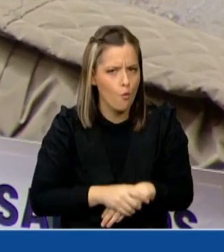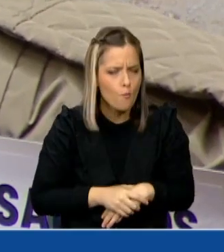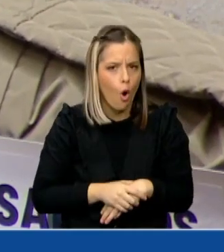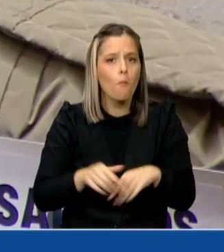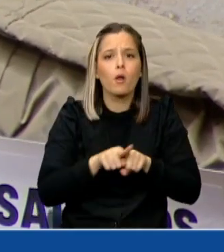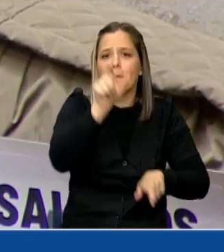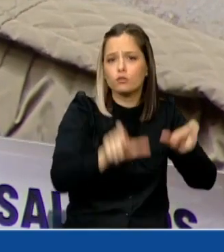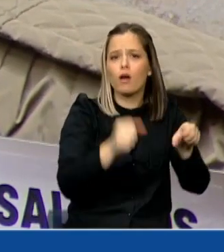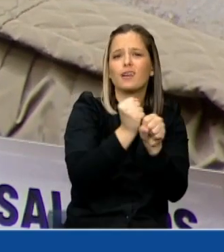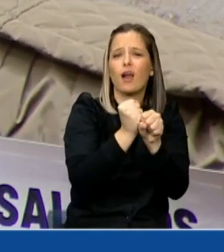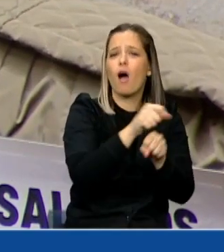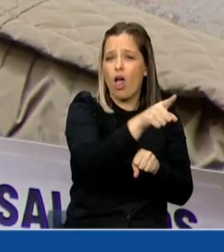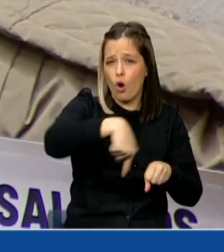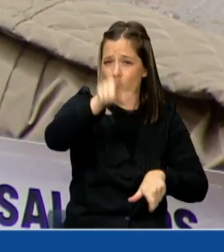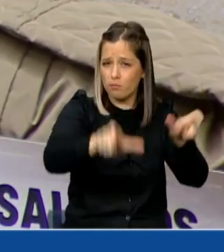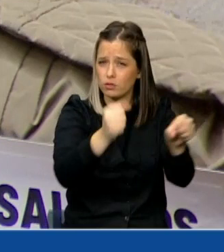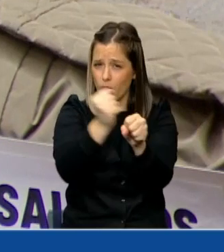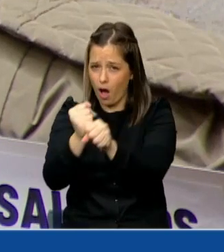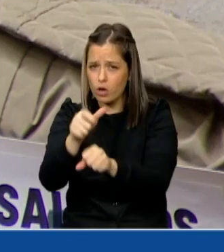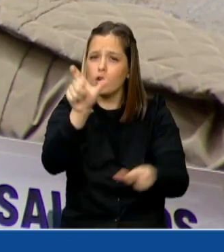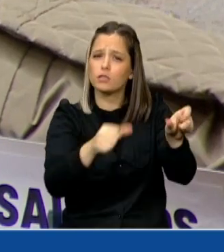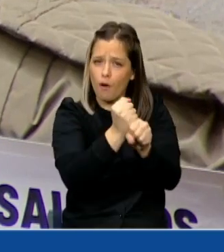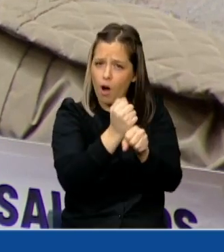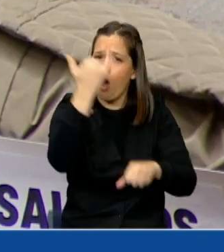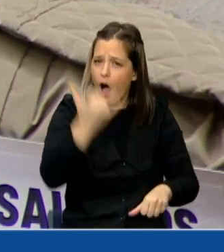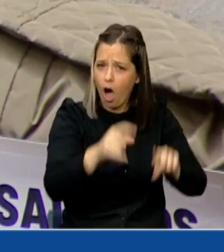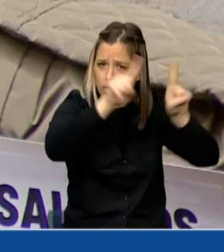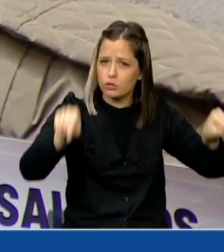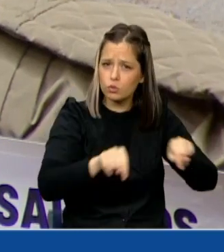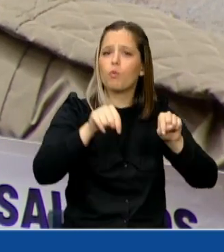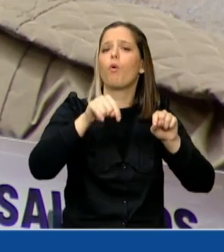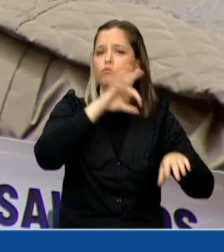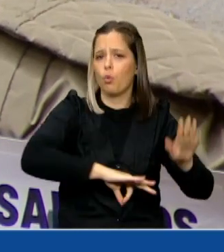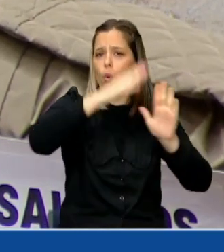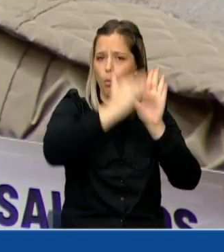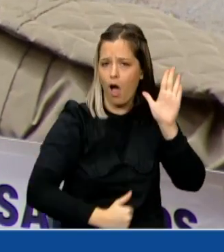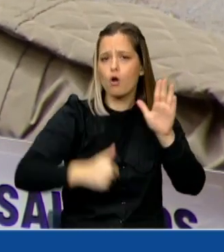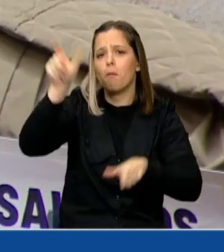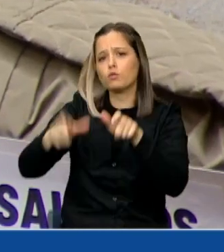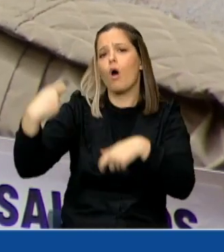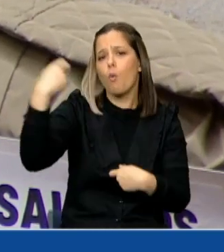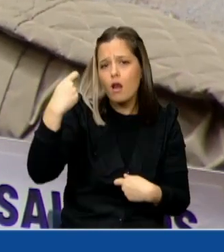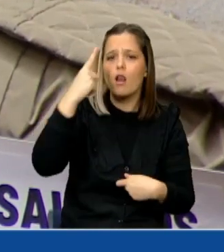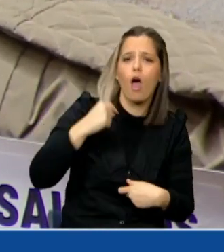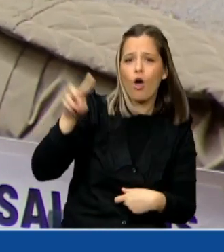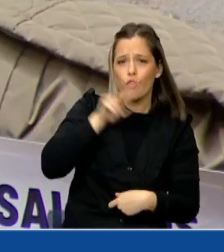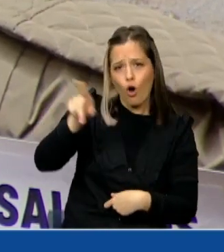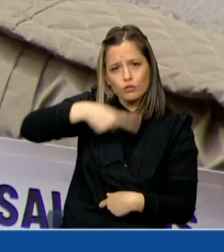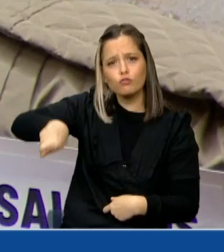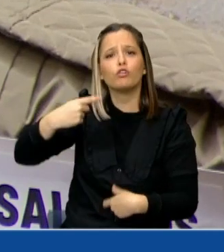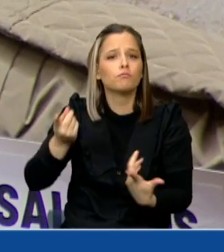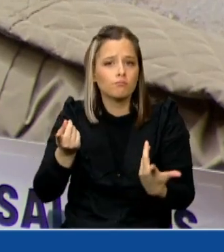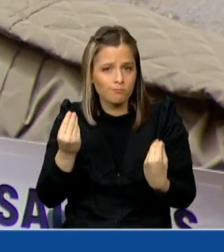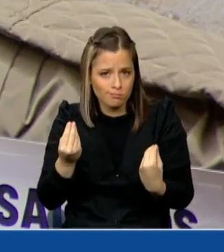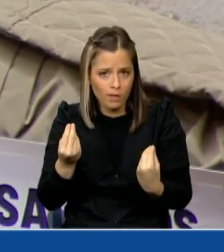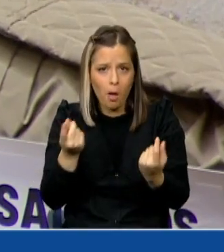de los trabajadores, incluso muchos que tienen trabajo registrado, y de los jubilados y jubiladas, sigan bajo la línea de